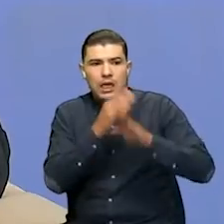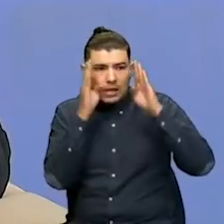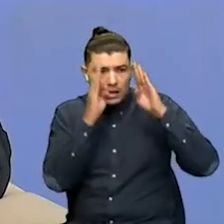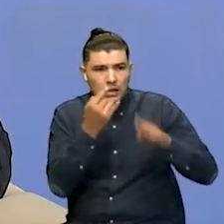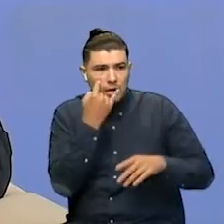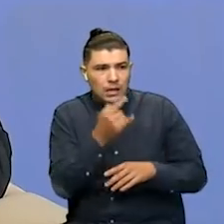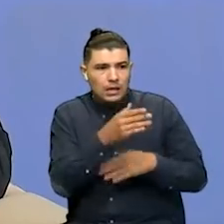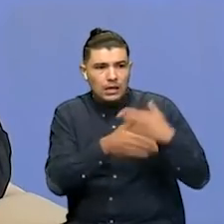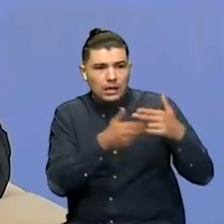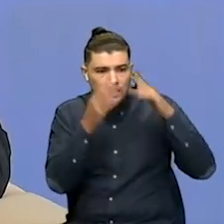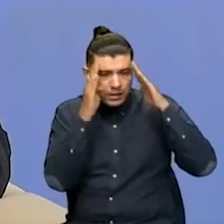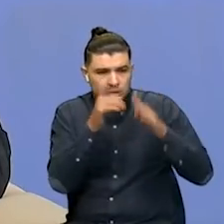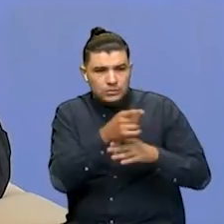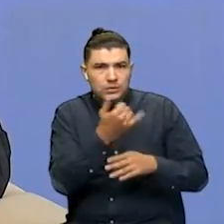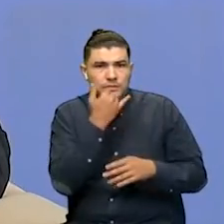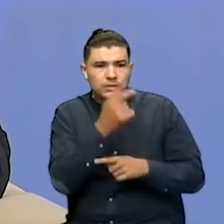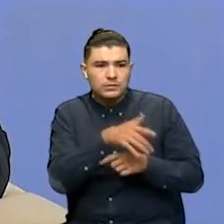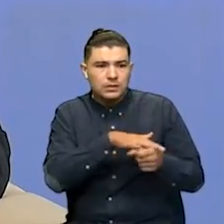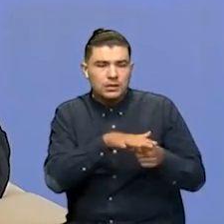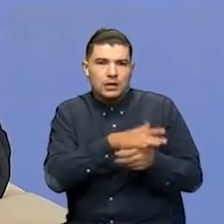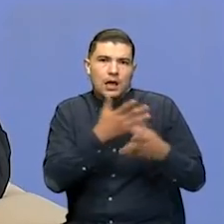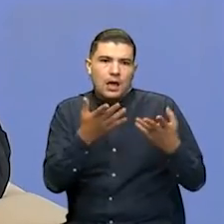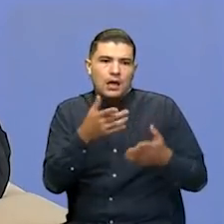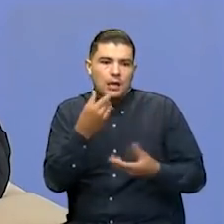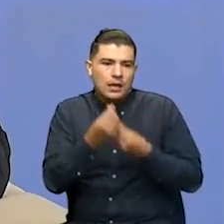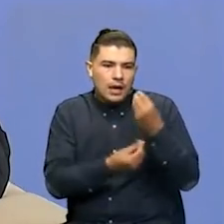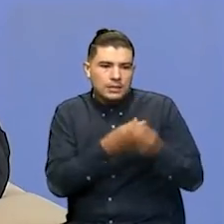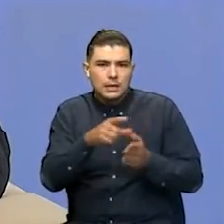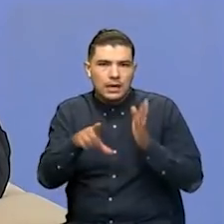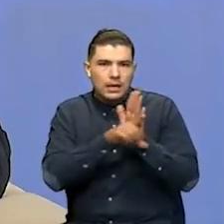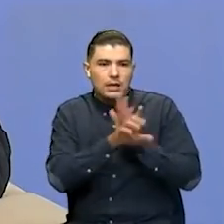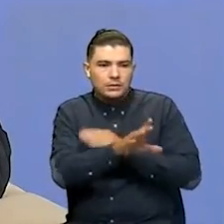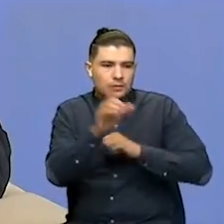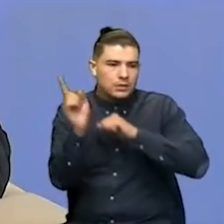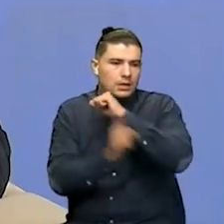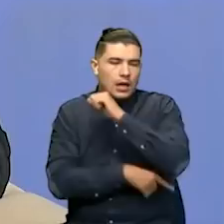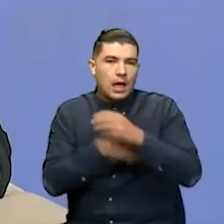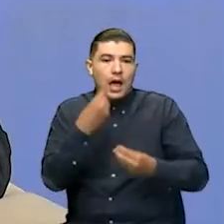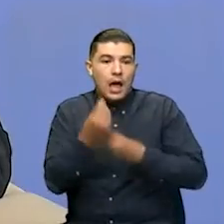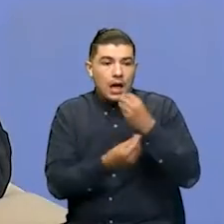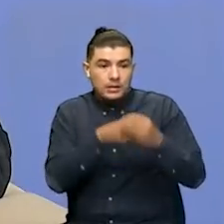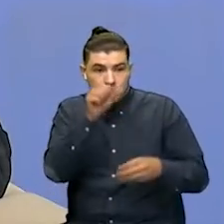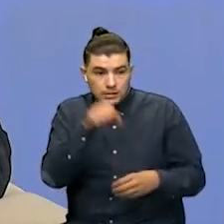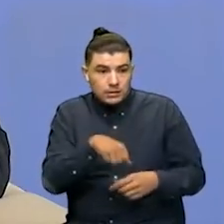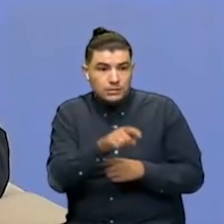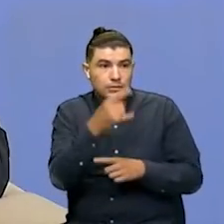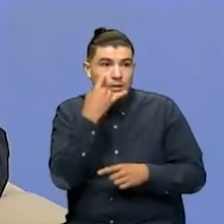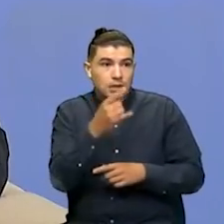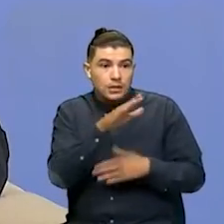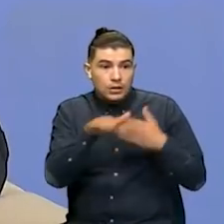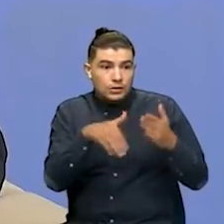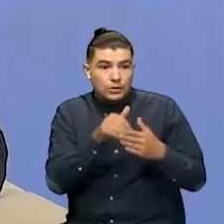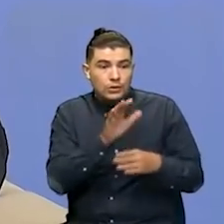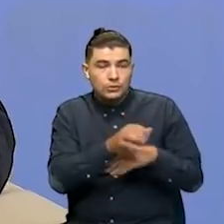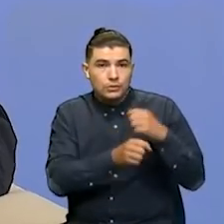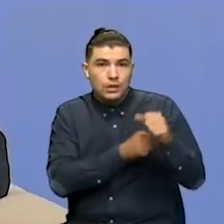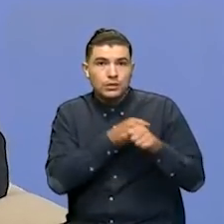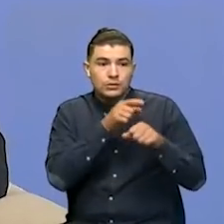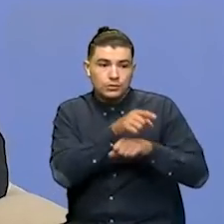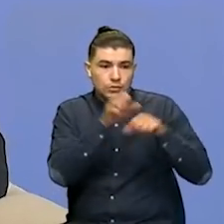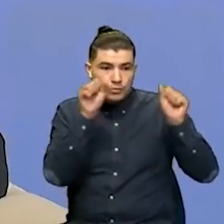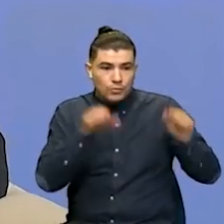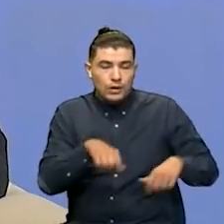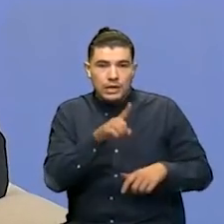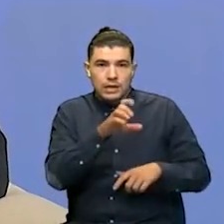interesa por adquirirle, además, pues, ¿qué hace la ley? Lo sanciona y hace al que sí se interesó durante todos esos años que él pueda adquirir